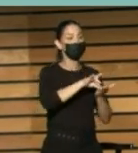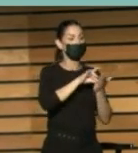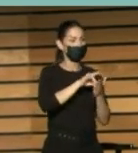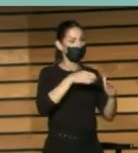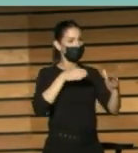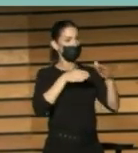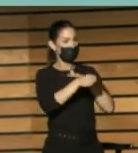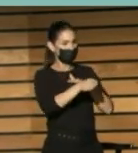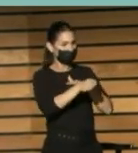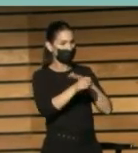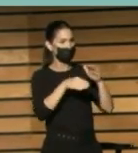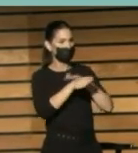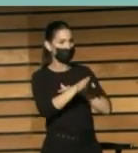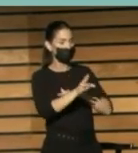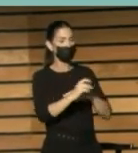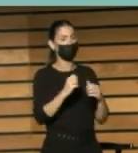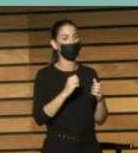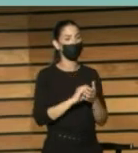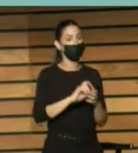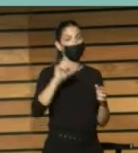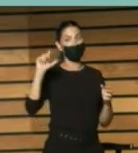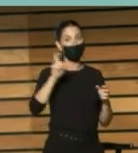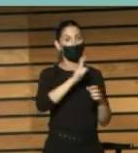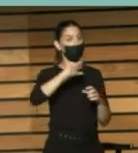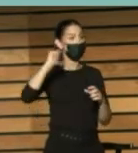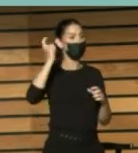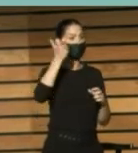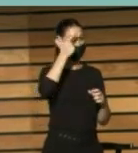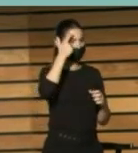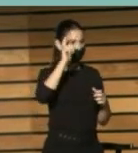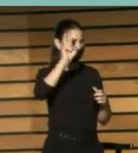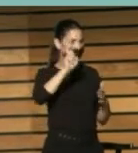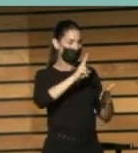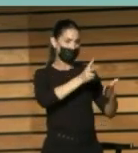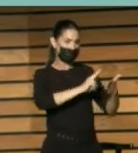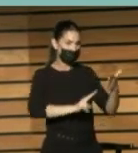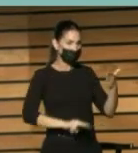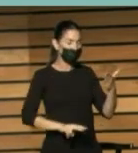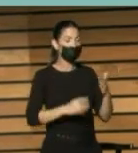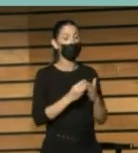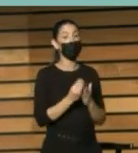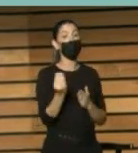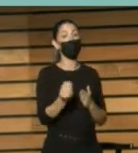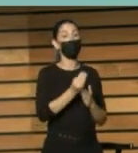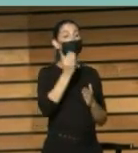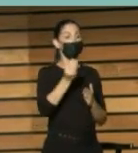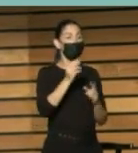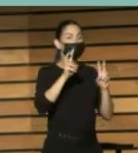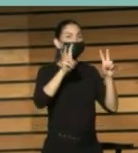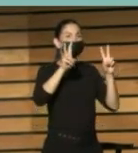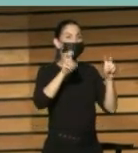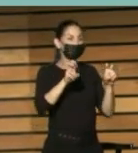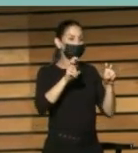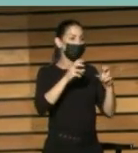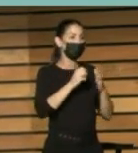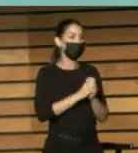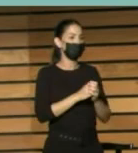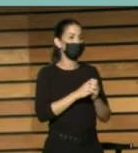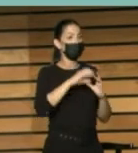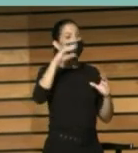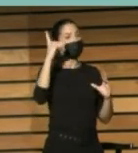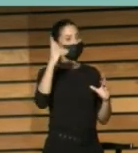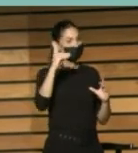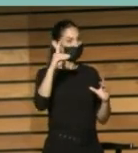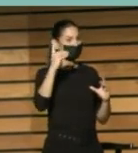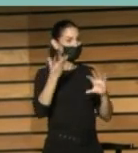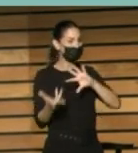bibliotecarios y de forma paradigmática a la lectura. La mejora en la preservación y digitalización de